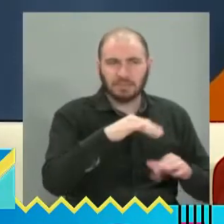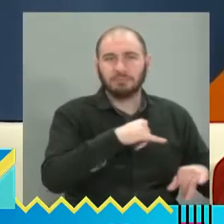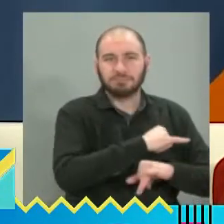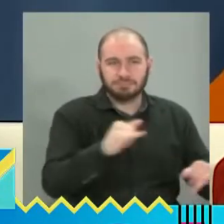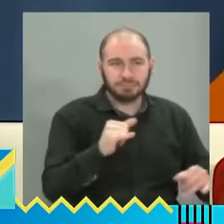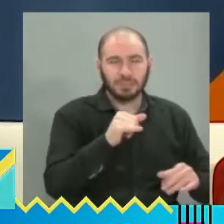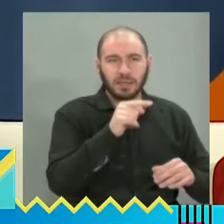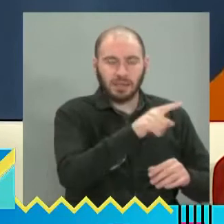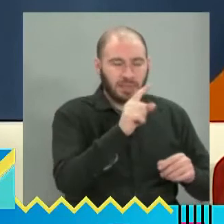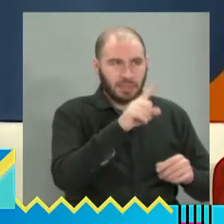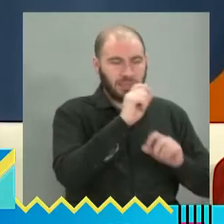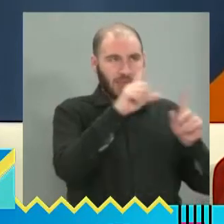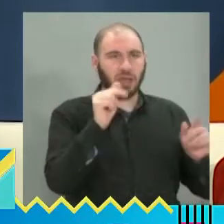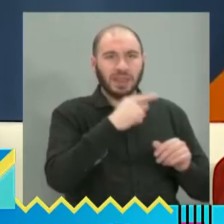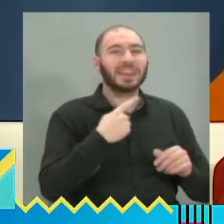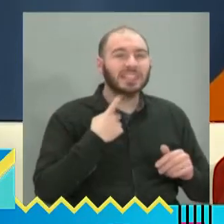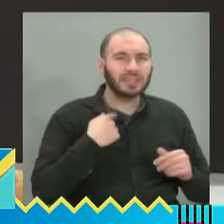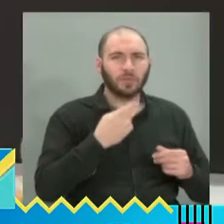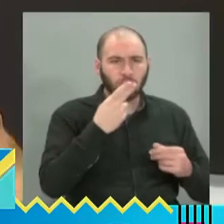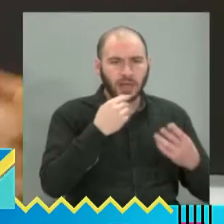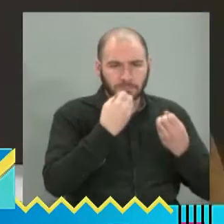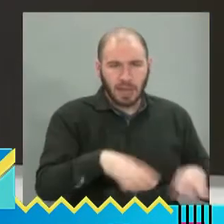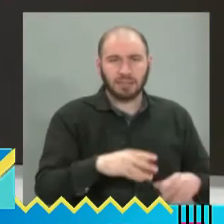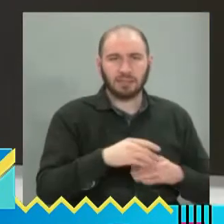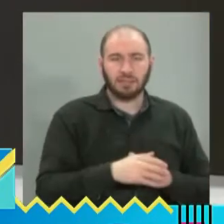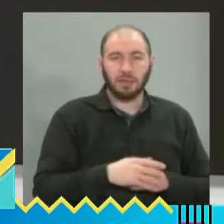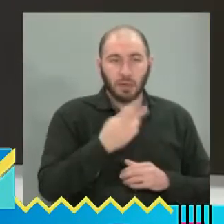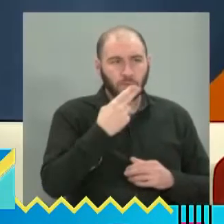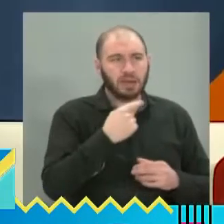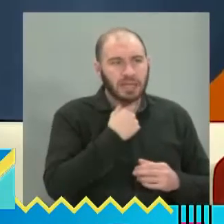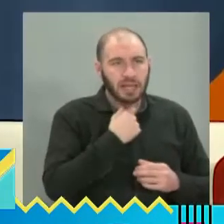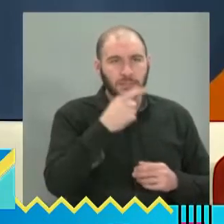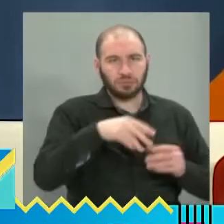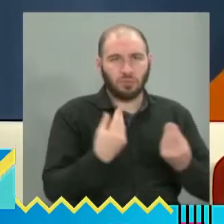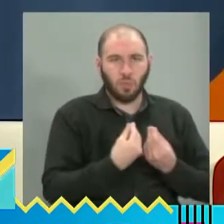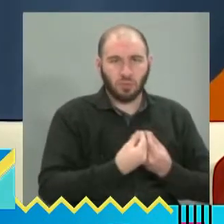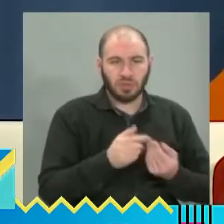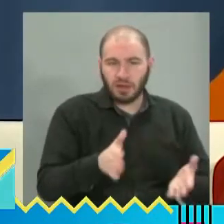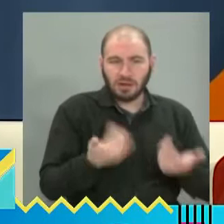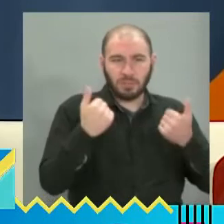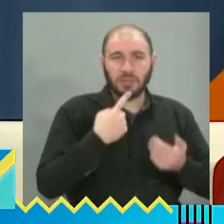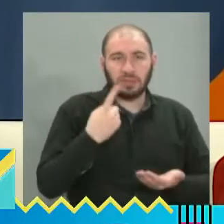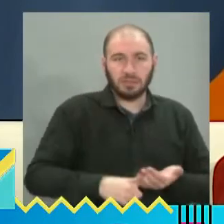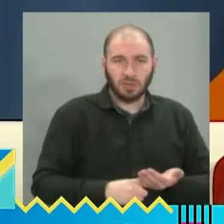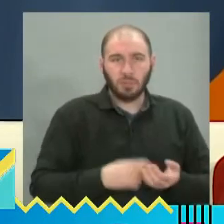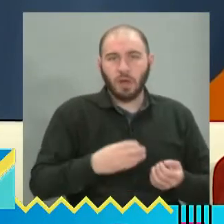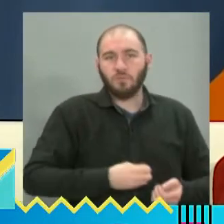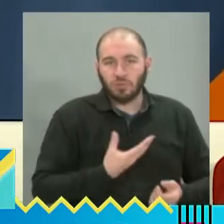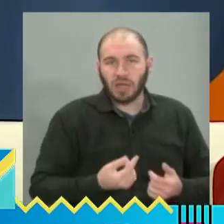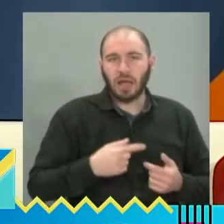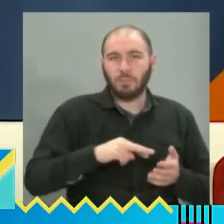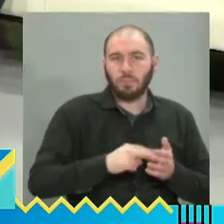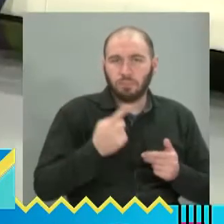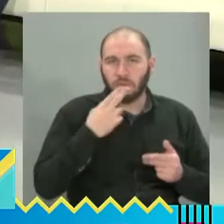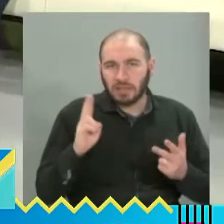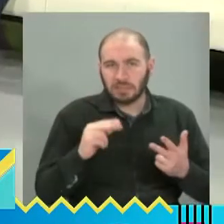mensaje, despertarle el deseo de que deje de fumar y que si tiene ganas de fumar, hay mucha gente que de un día para otro decide por voluntad, por promesas.